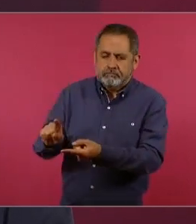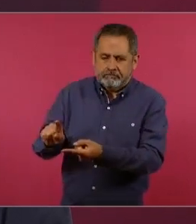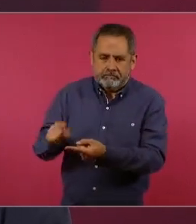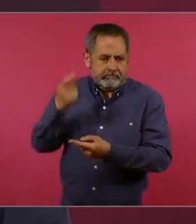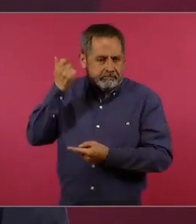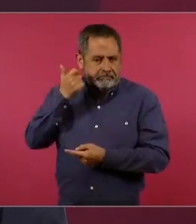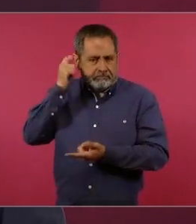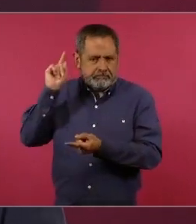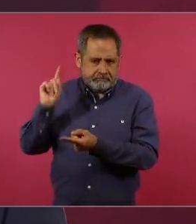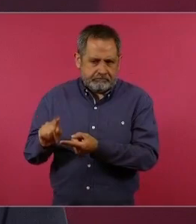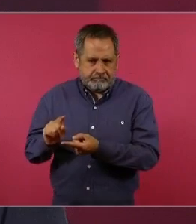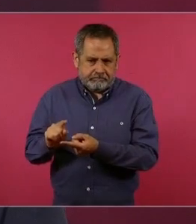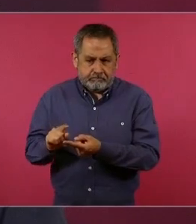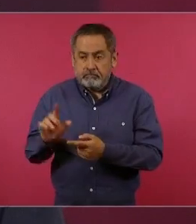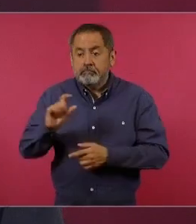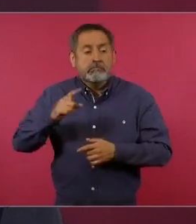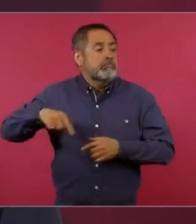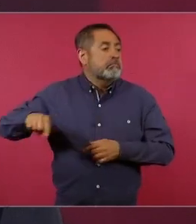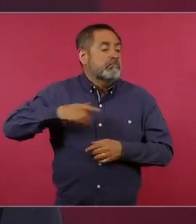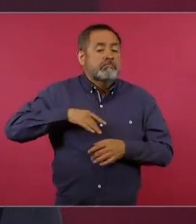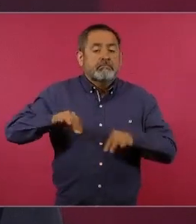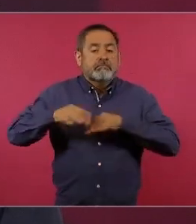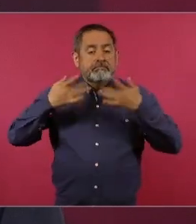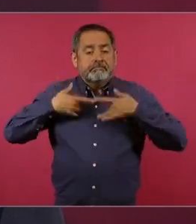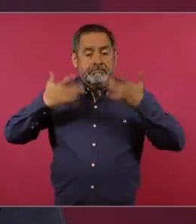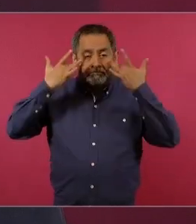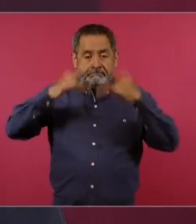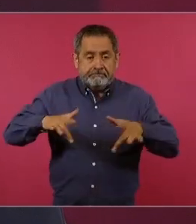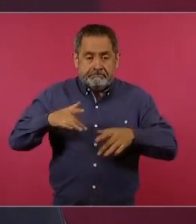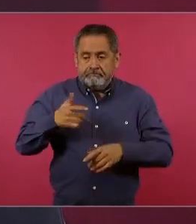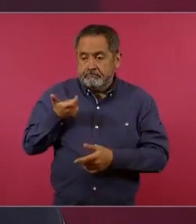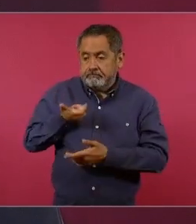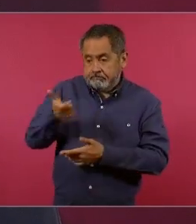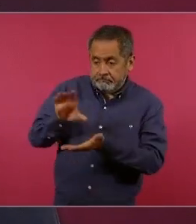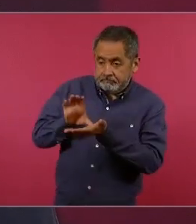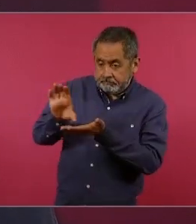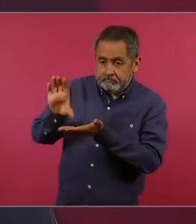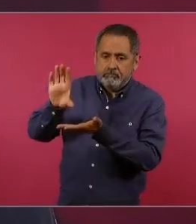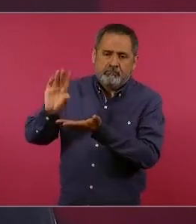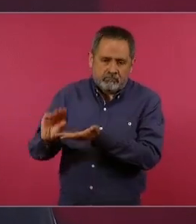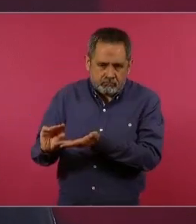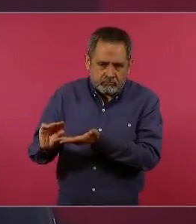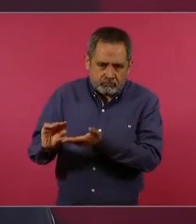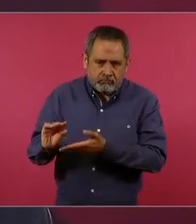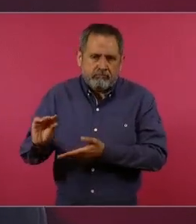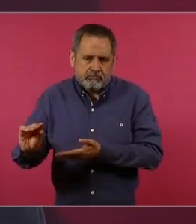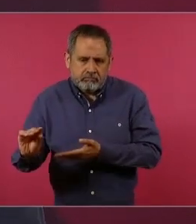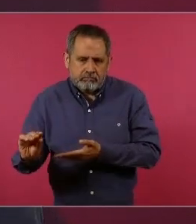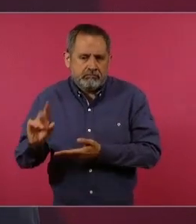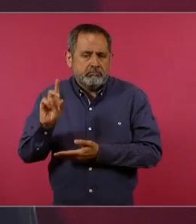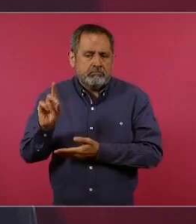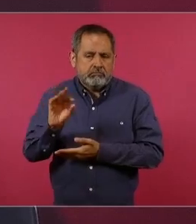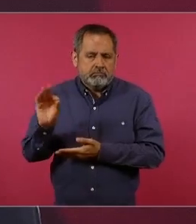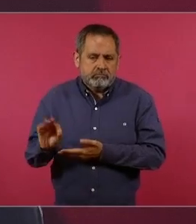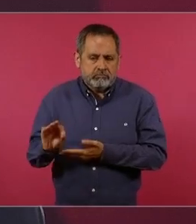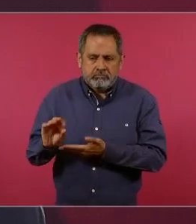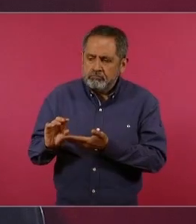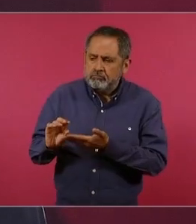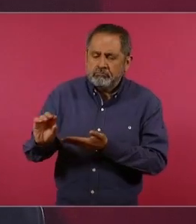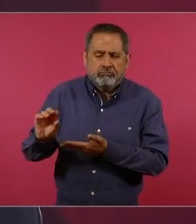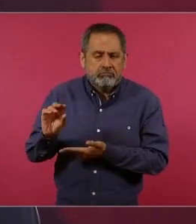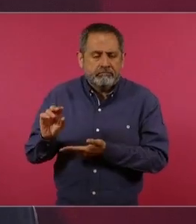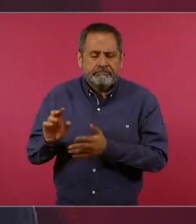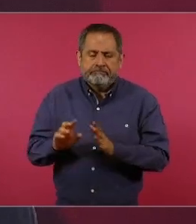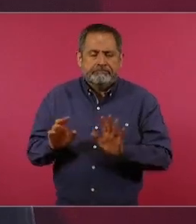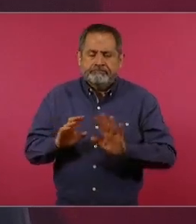la pensión al momento de que el trabajador se jubila al 30% de